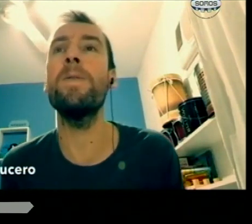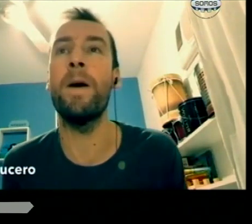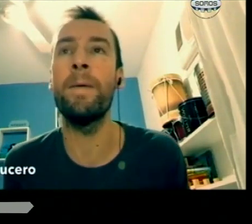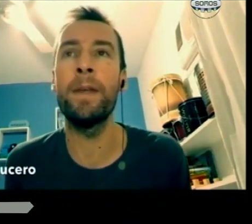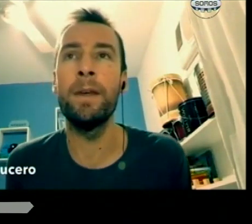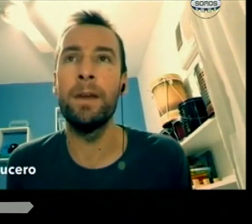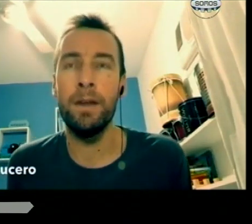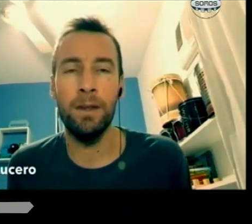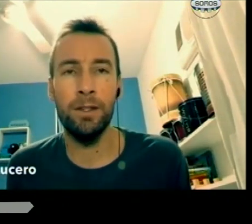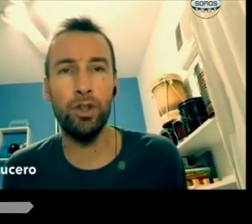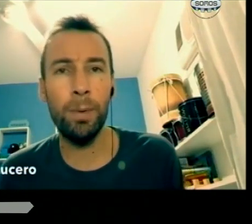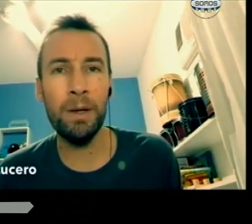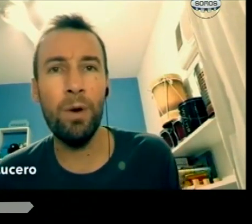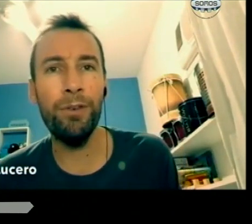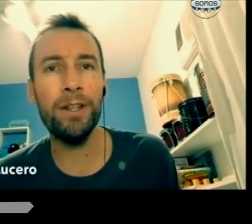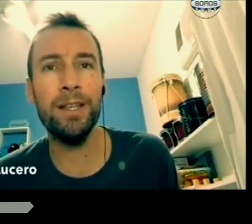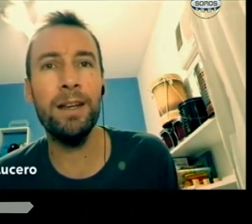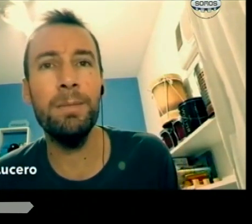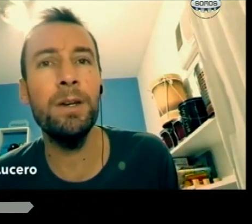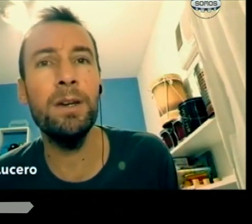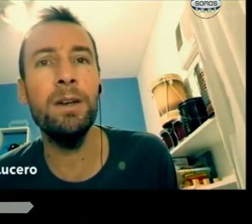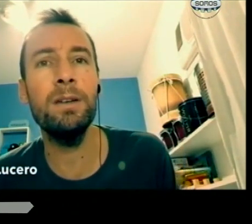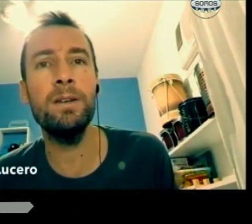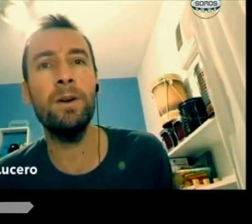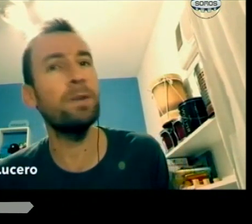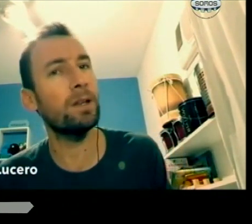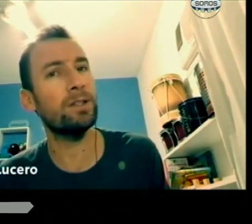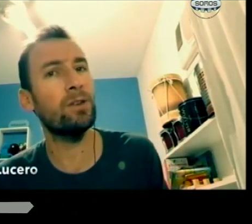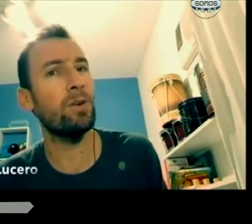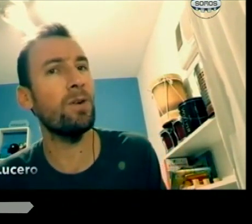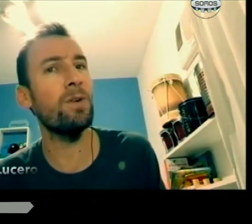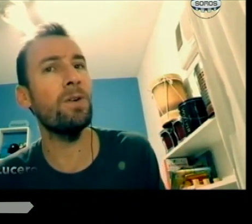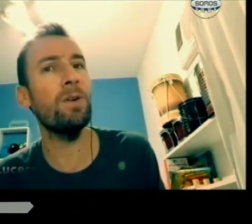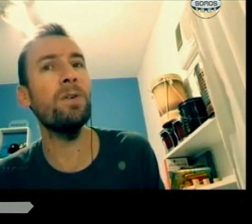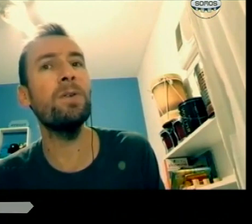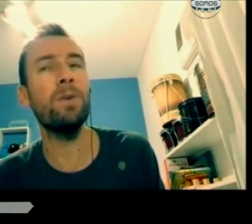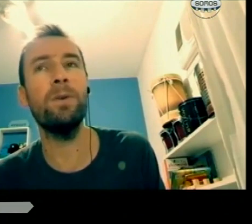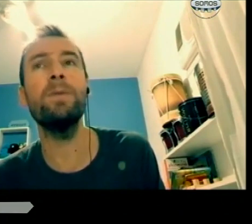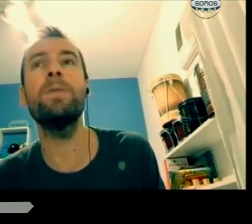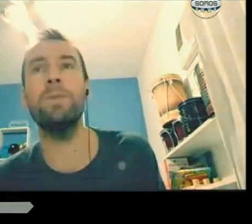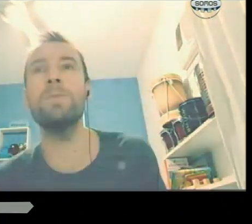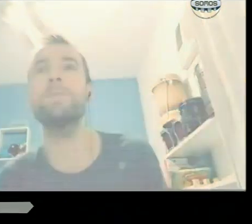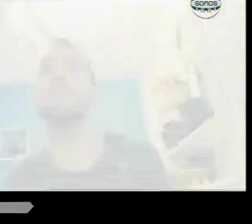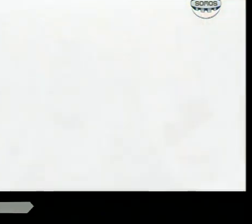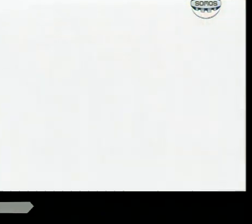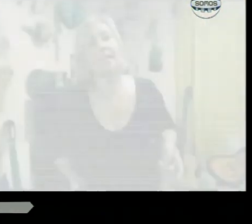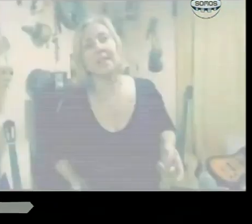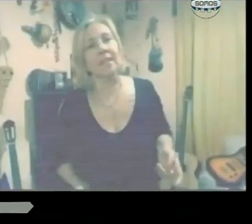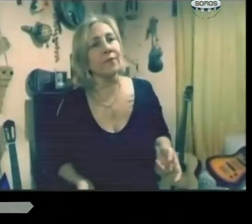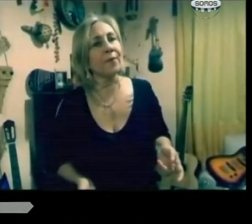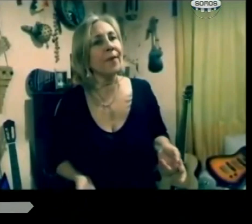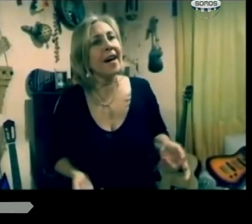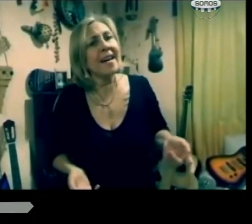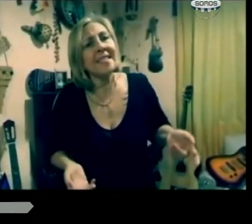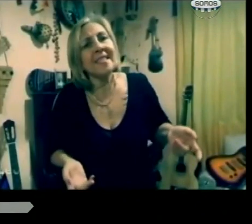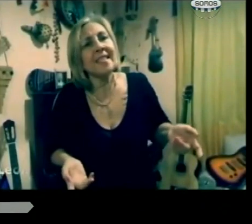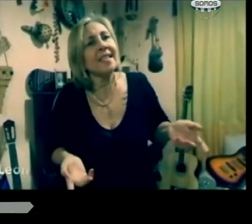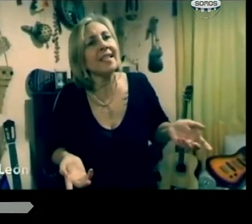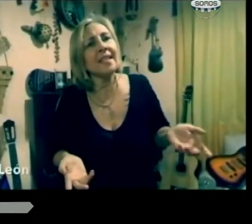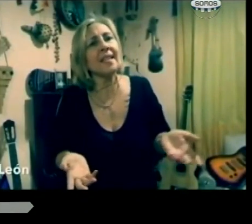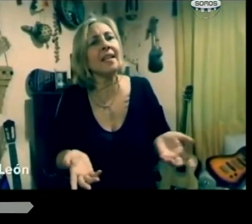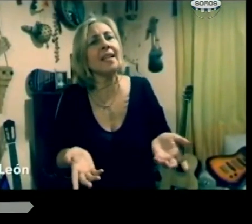Un tema de Fito Páez. La verdad que muy bien, muy lindo, muy lindo el trabajo que han hecho.